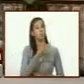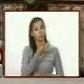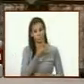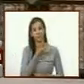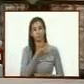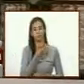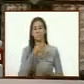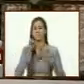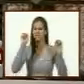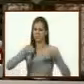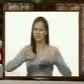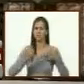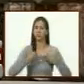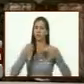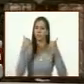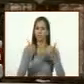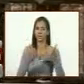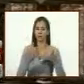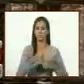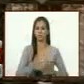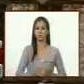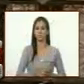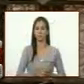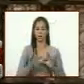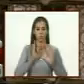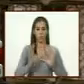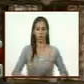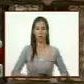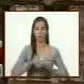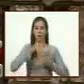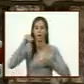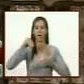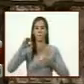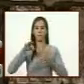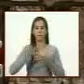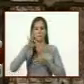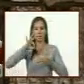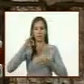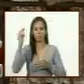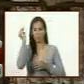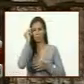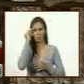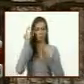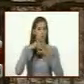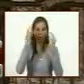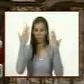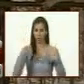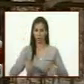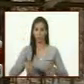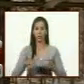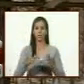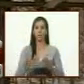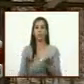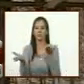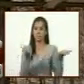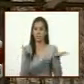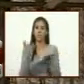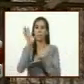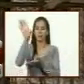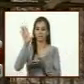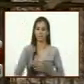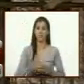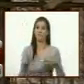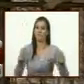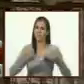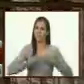gustosamente viviendo, plenamente viviendo, en cuerpo, alma, nervio y espíritu juntos, al servicio de la patria